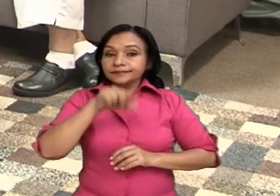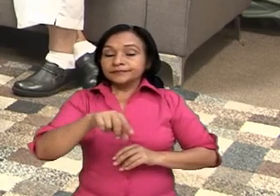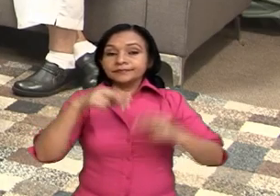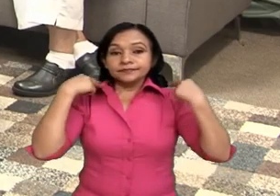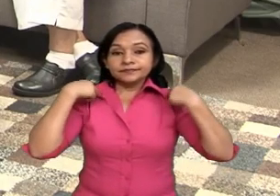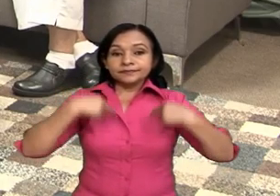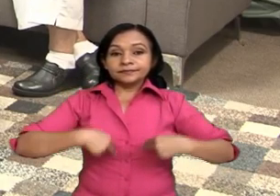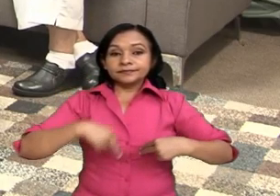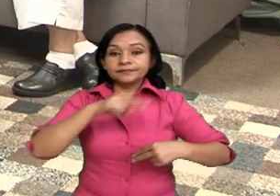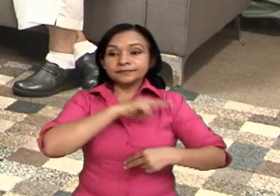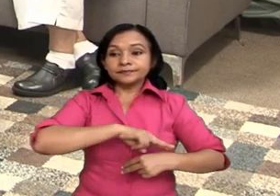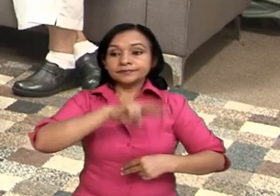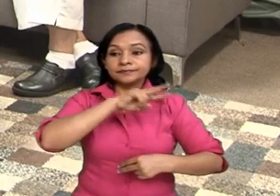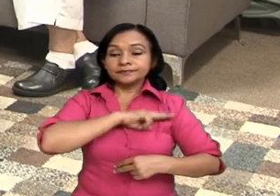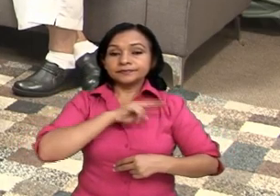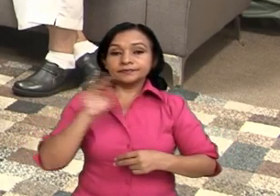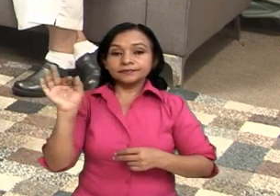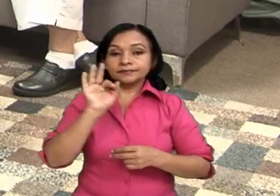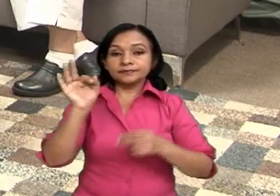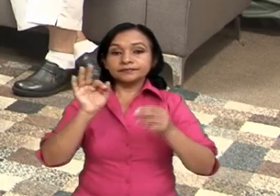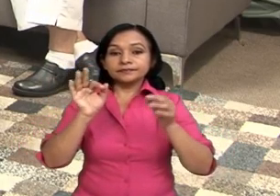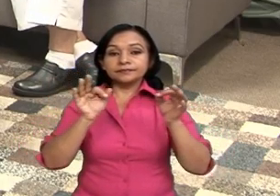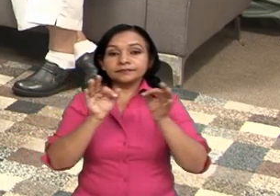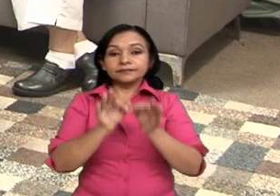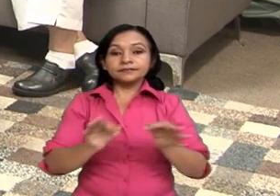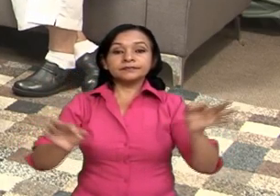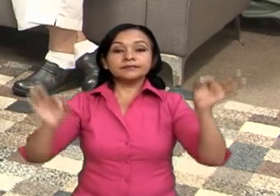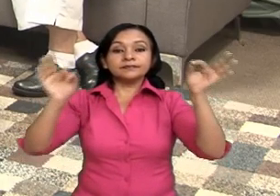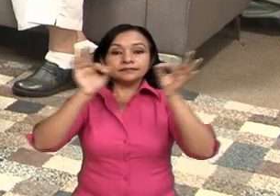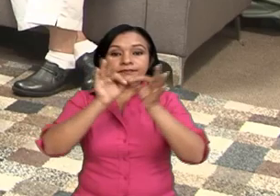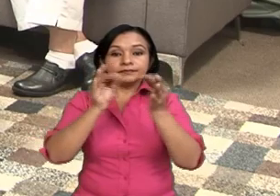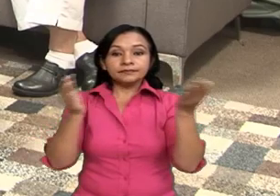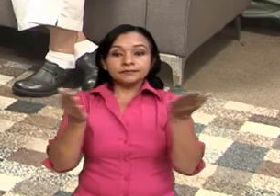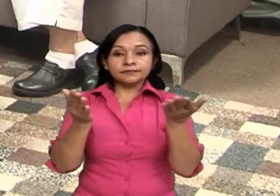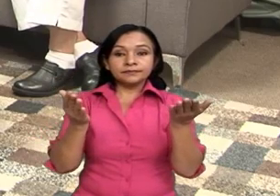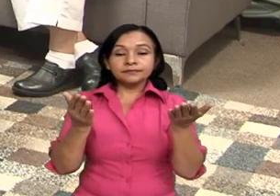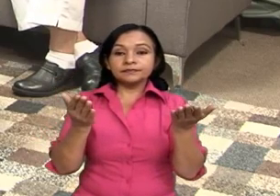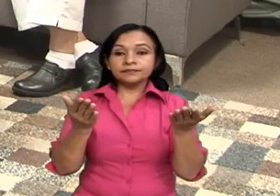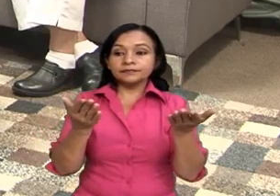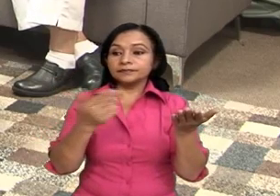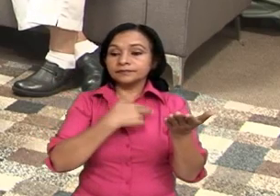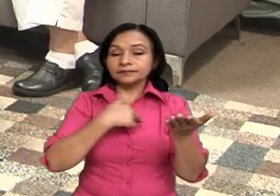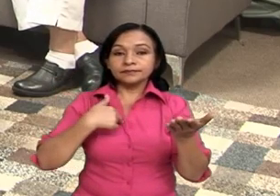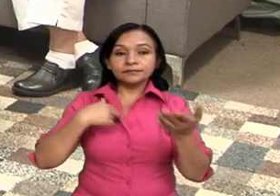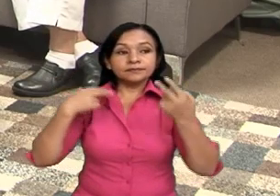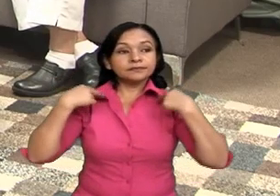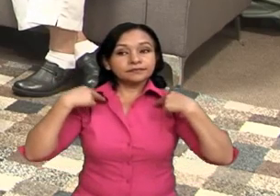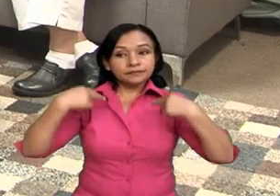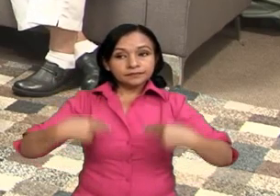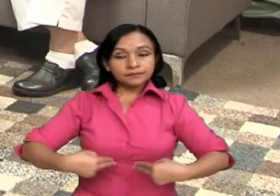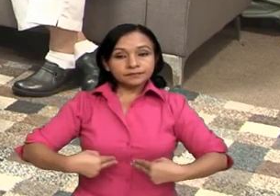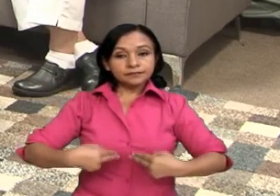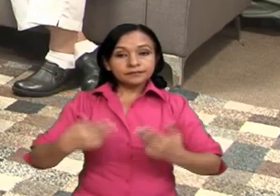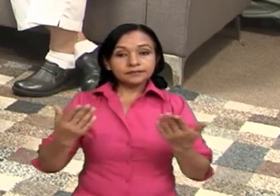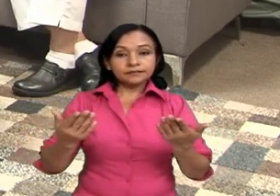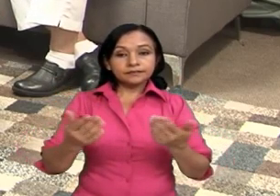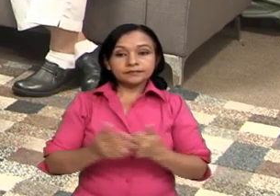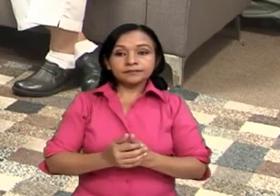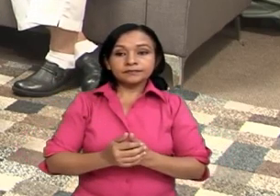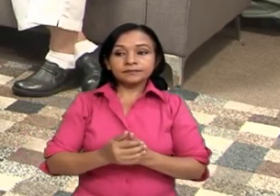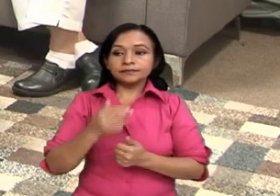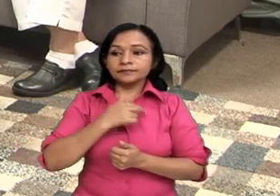humano, que es una de las cosas importantes, porque la reconstrucción del ser humano es lo que